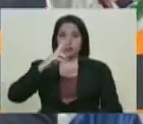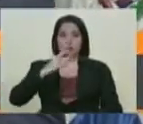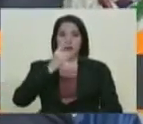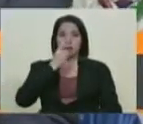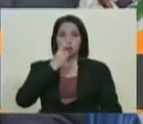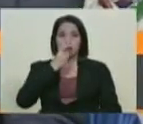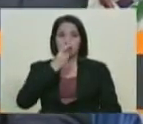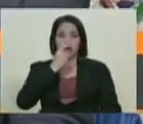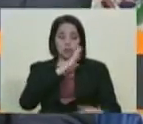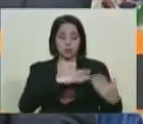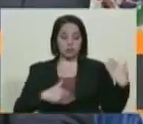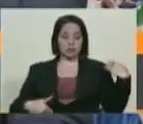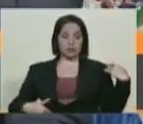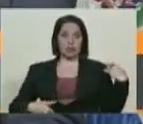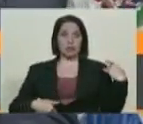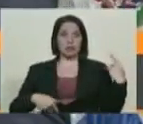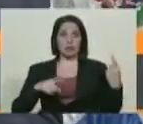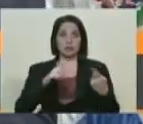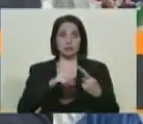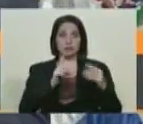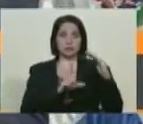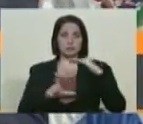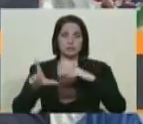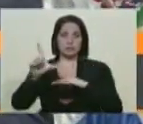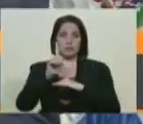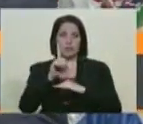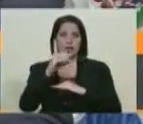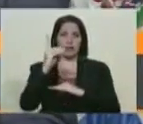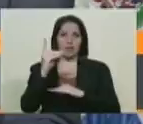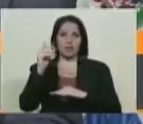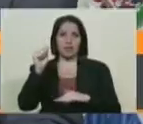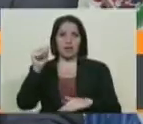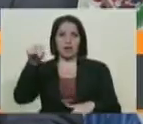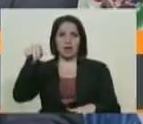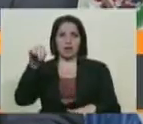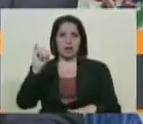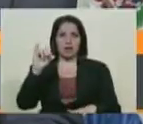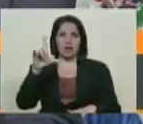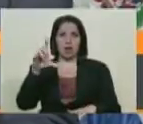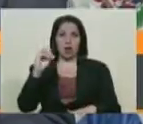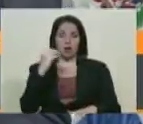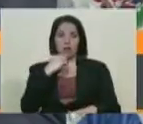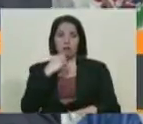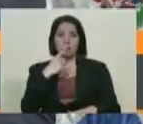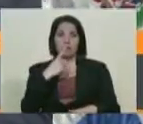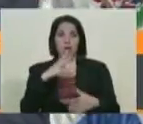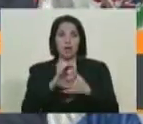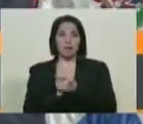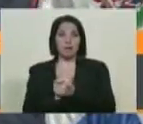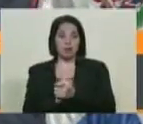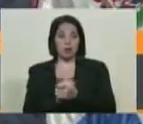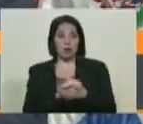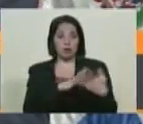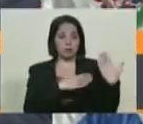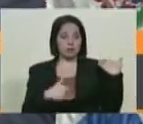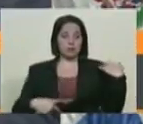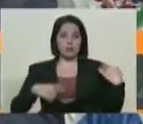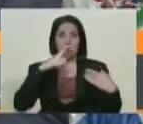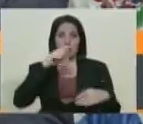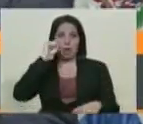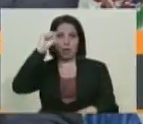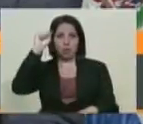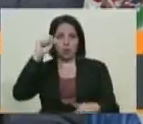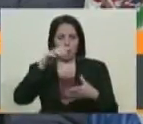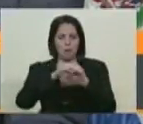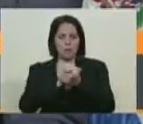su presidente, el licenciado Danilo Medina, amigo de nuestro presidente Nicolás Maduro, amigo